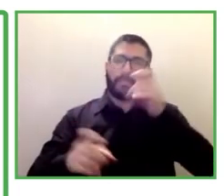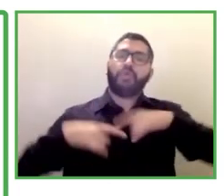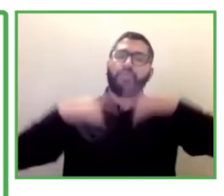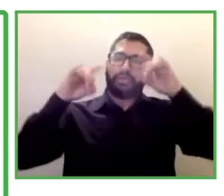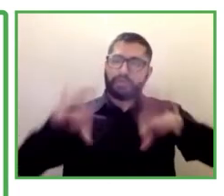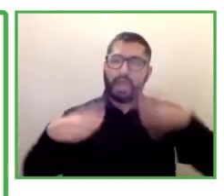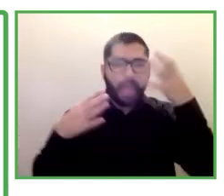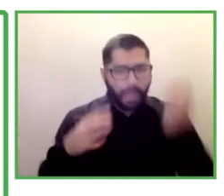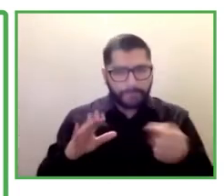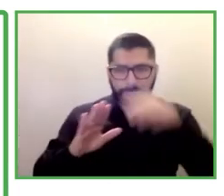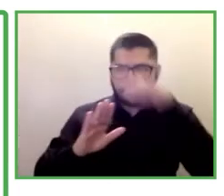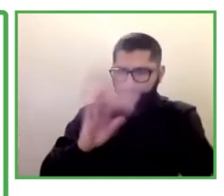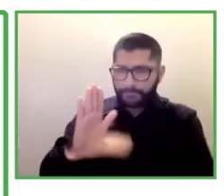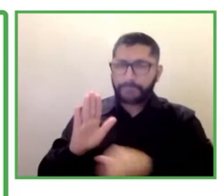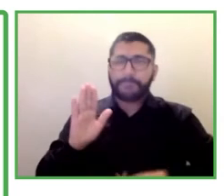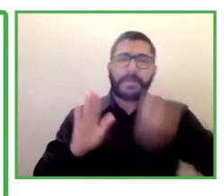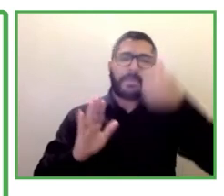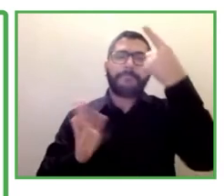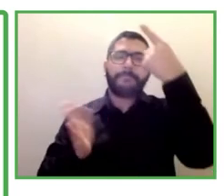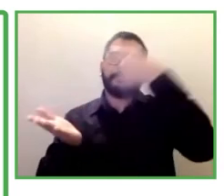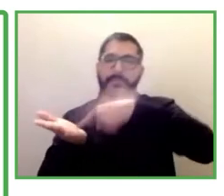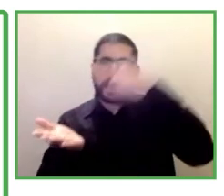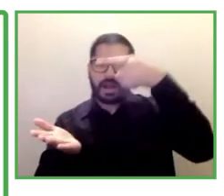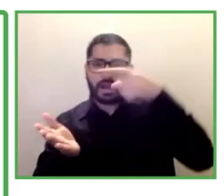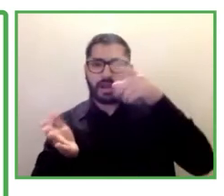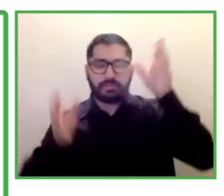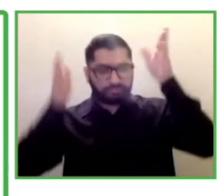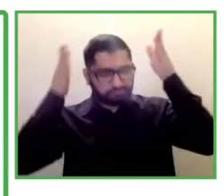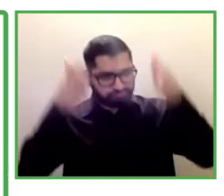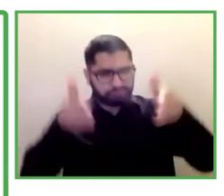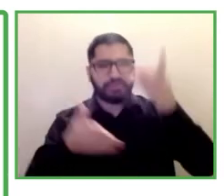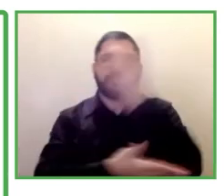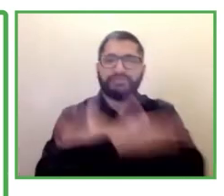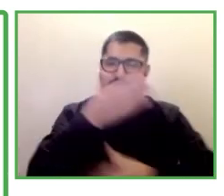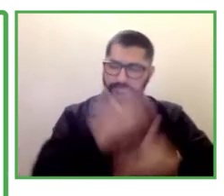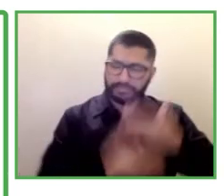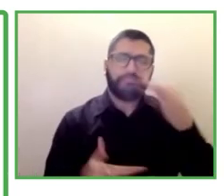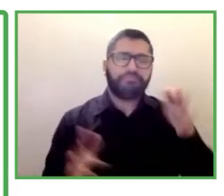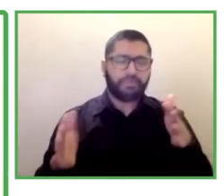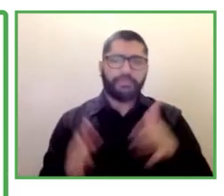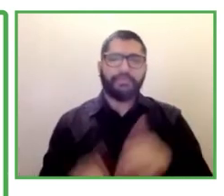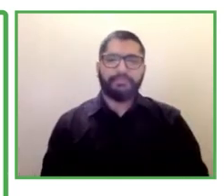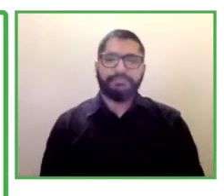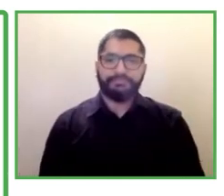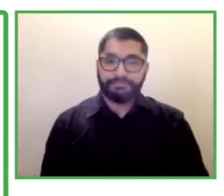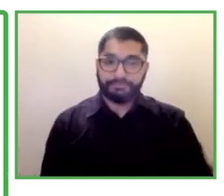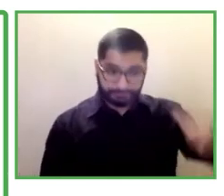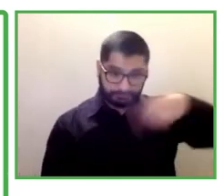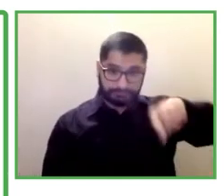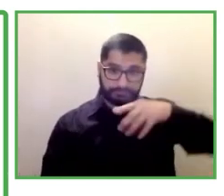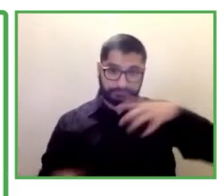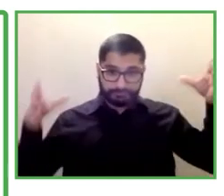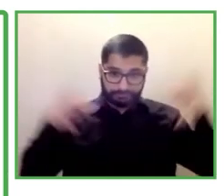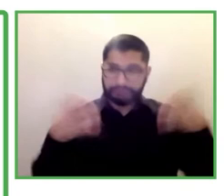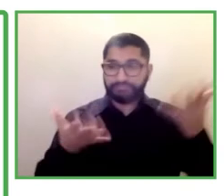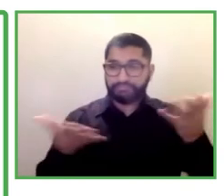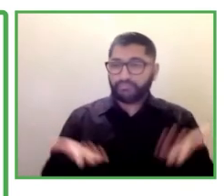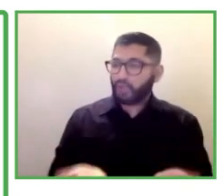país y tenemos que poder ofrecerle esta oportunidad a todos aquellos.